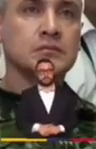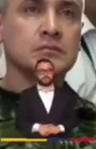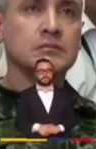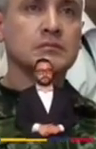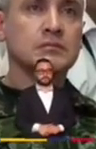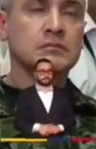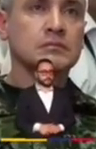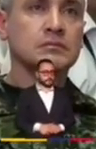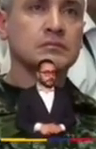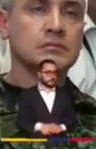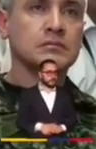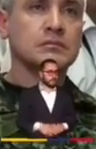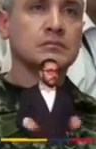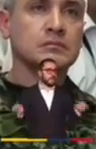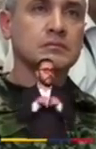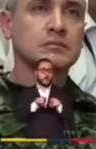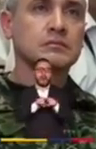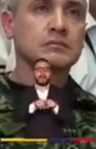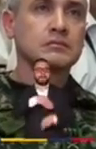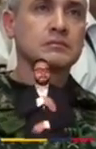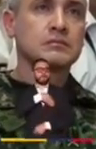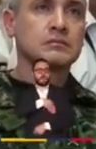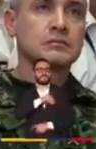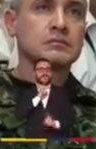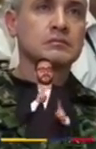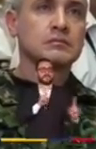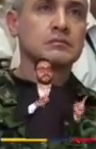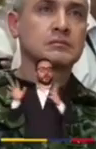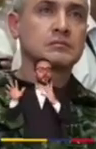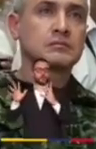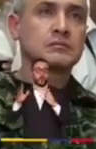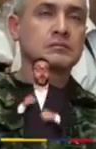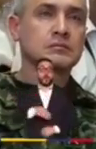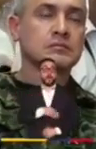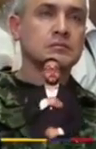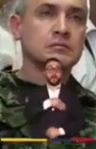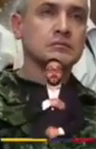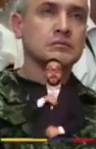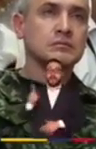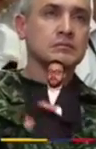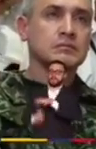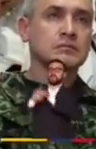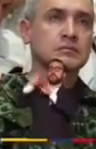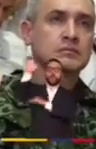Como dijera Bolívar, el fundador de esta patria,